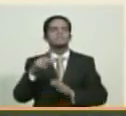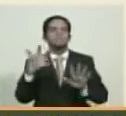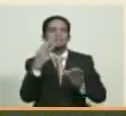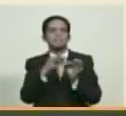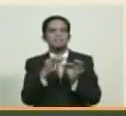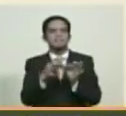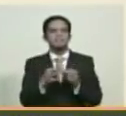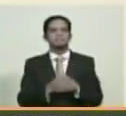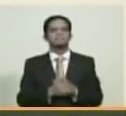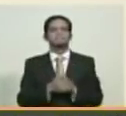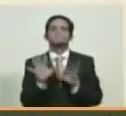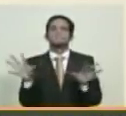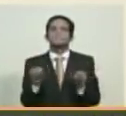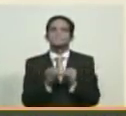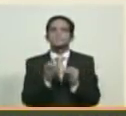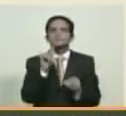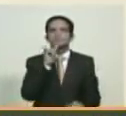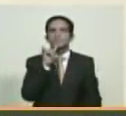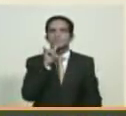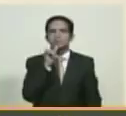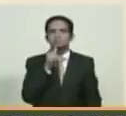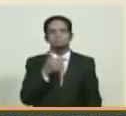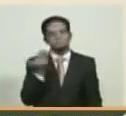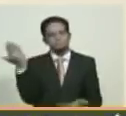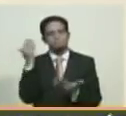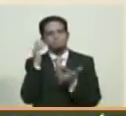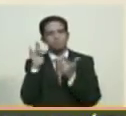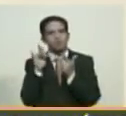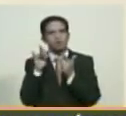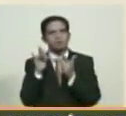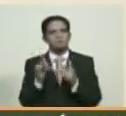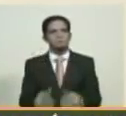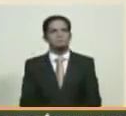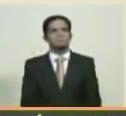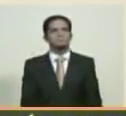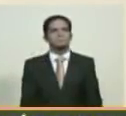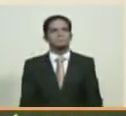información que nosotros podemos compartir a esta hora y con ella vamos a retornar el pase a los estudios. Adelante.